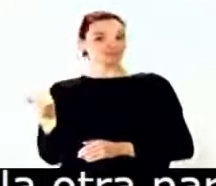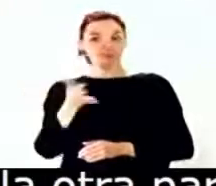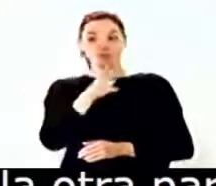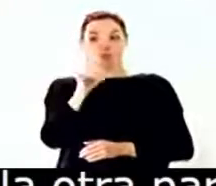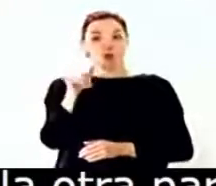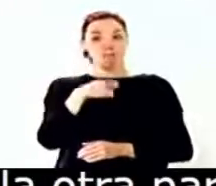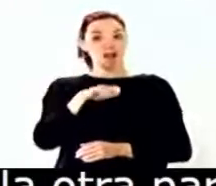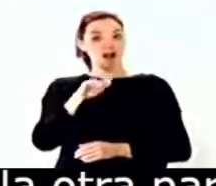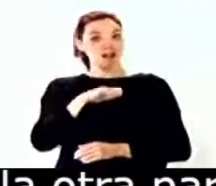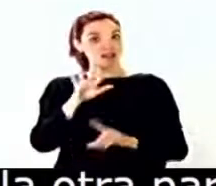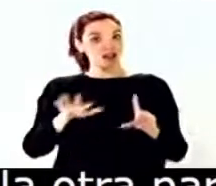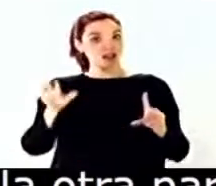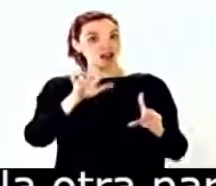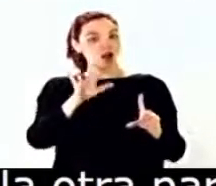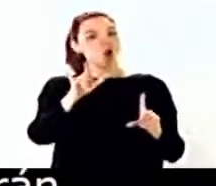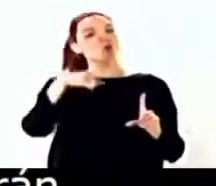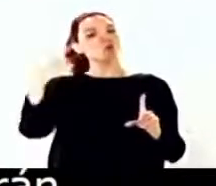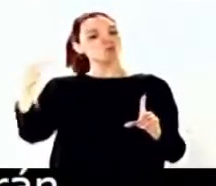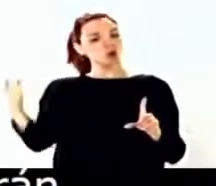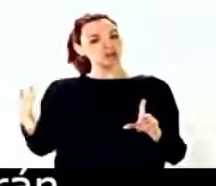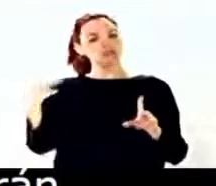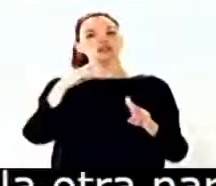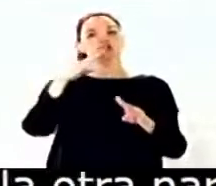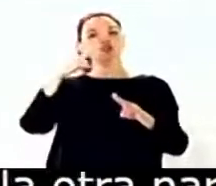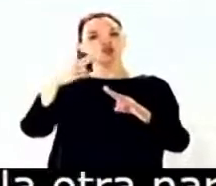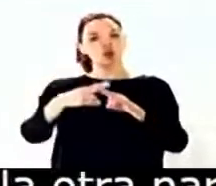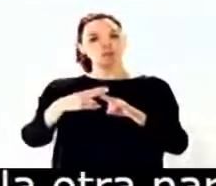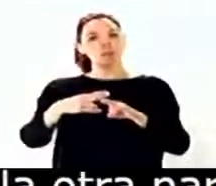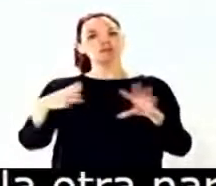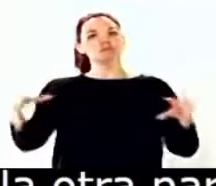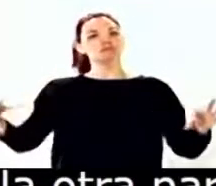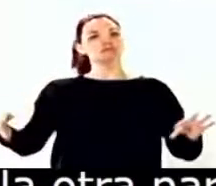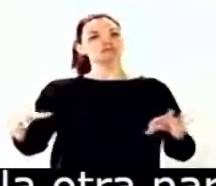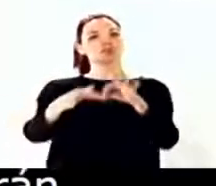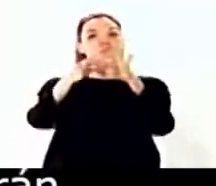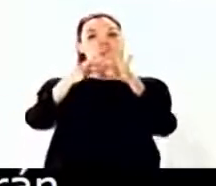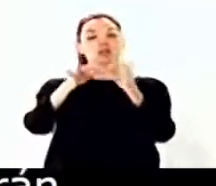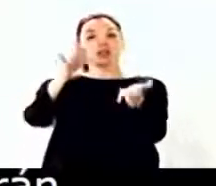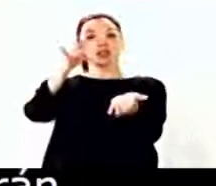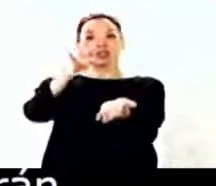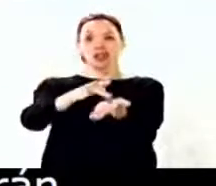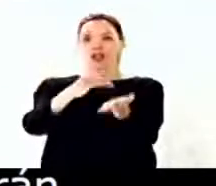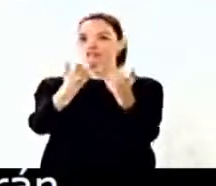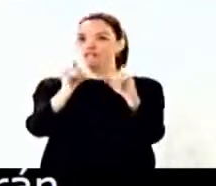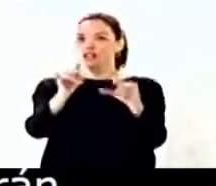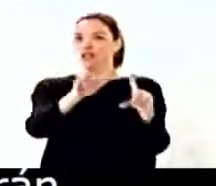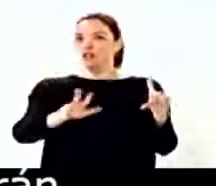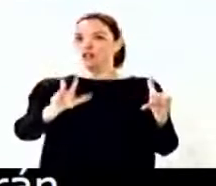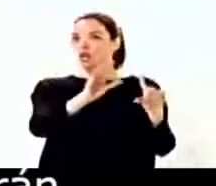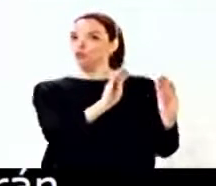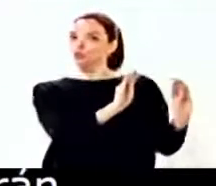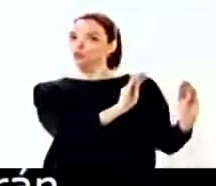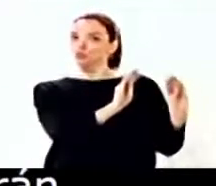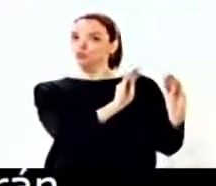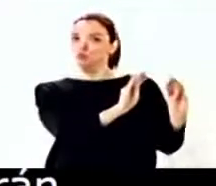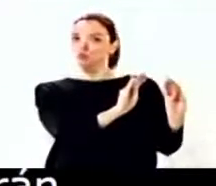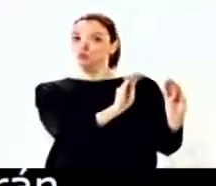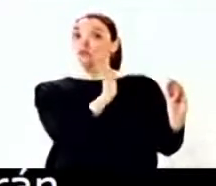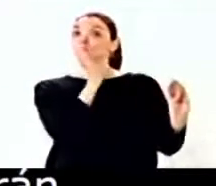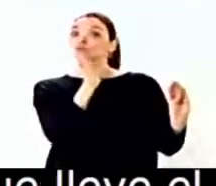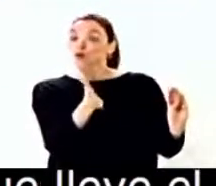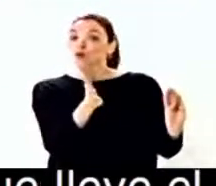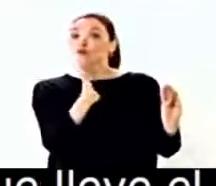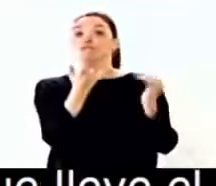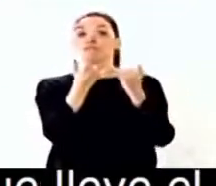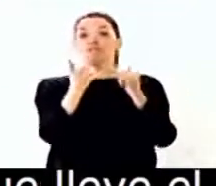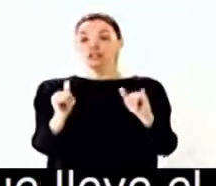España haya un puente que lleve el nombre de un día que es fiesta nacional y es la fiesta de la democracia en